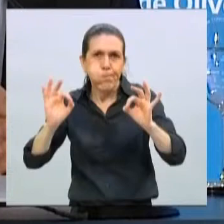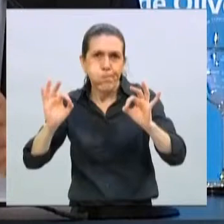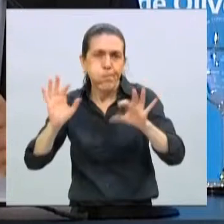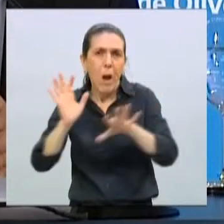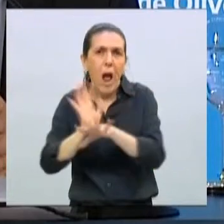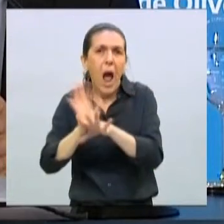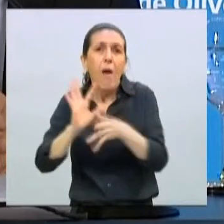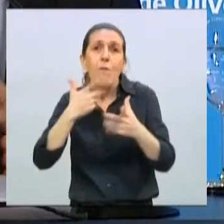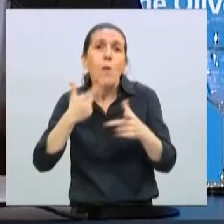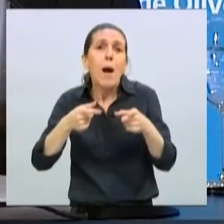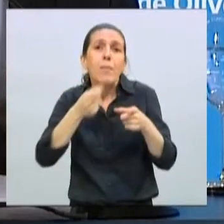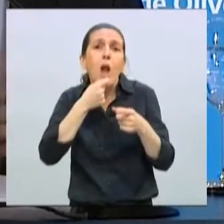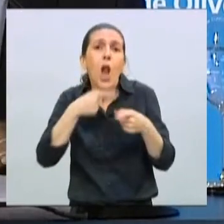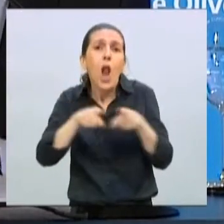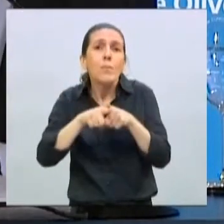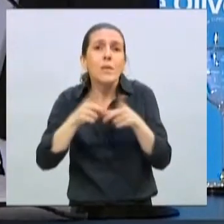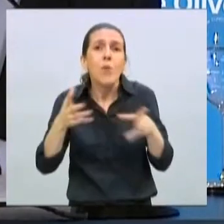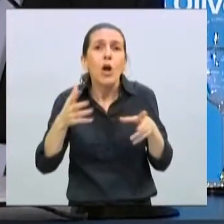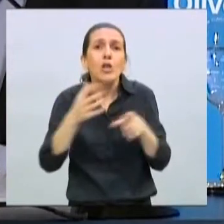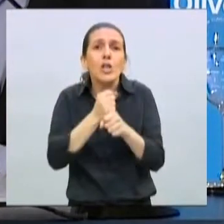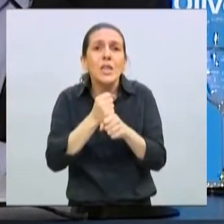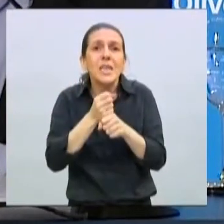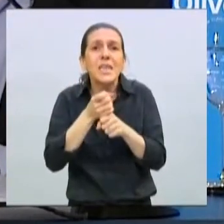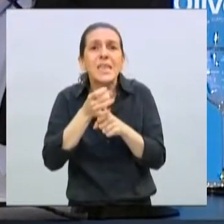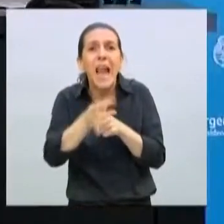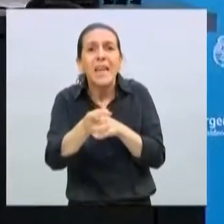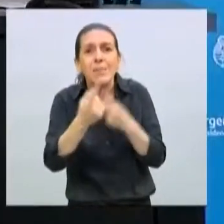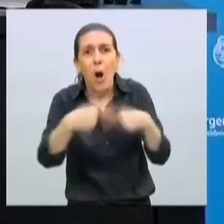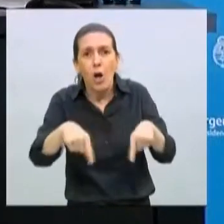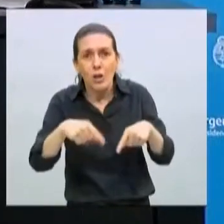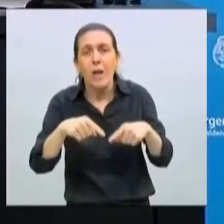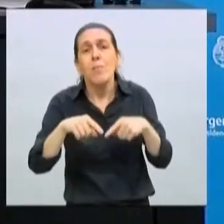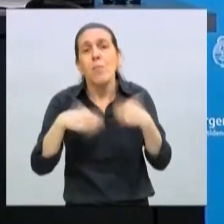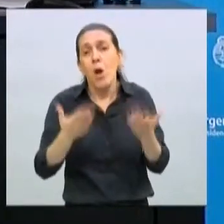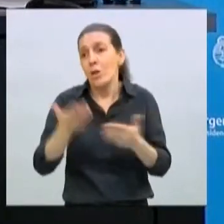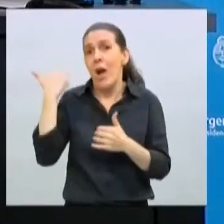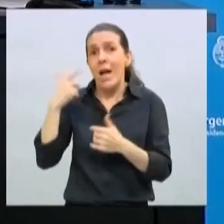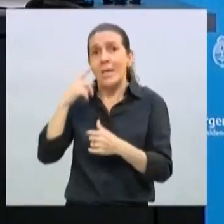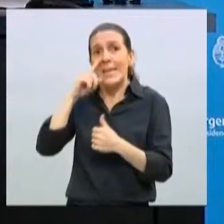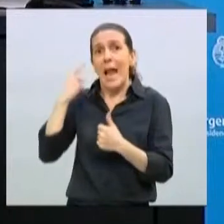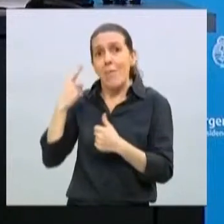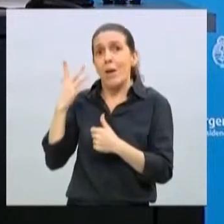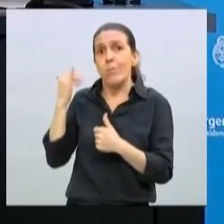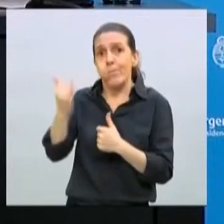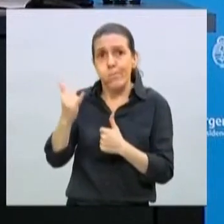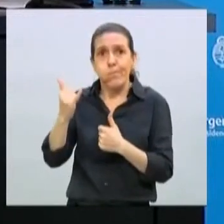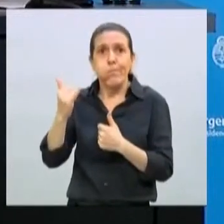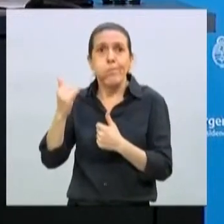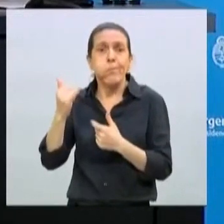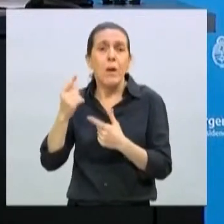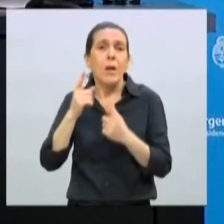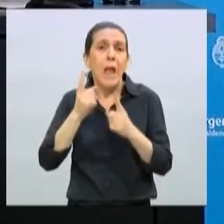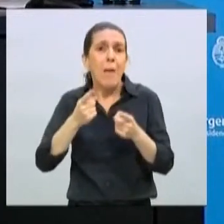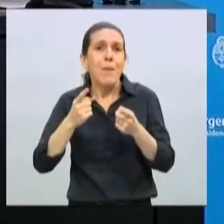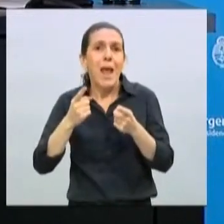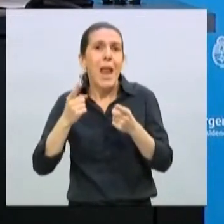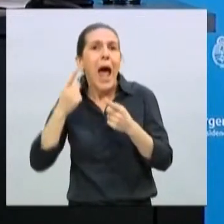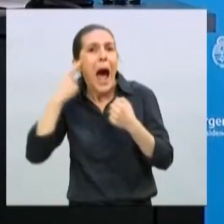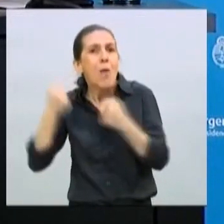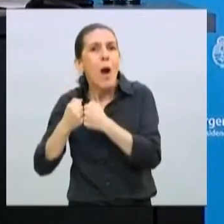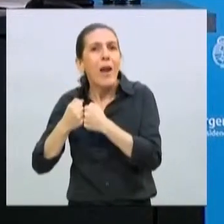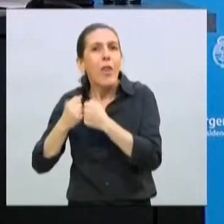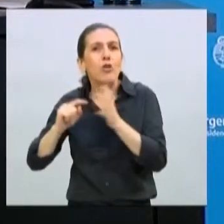en el transporte público. Por eso es importante lo que dijo Alberto, lo que consensuamos con la Ciudad de Buenos Aires.